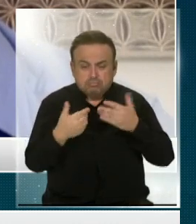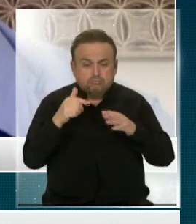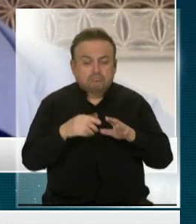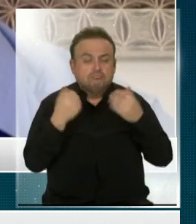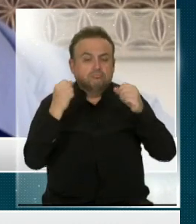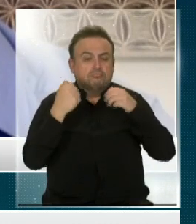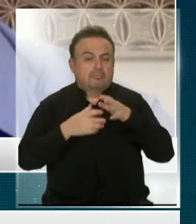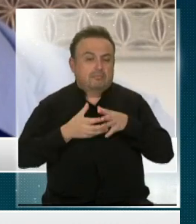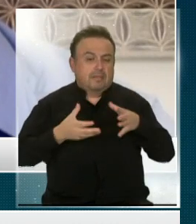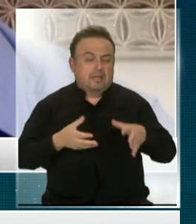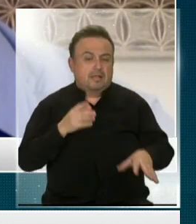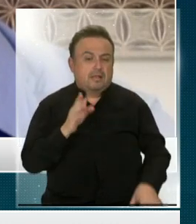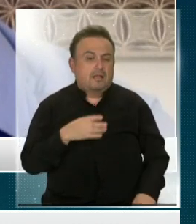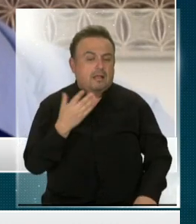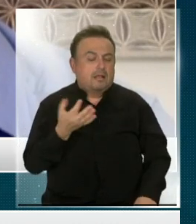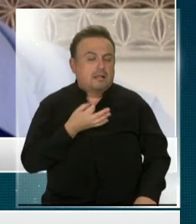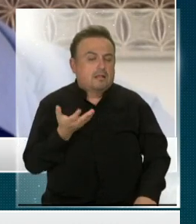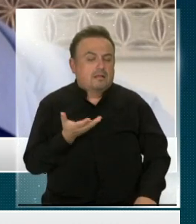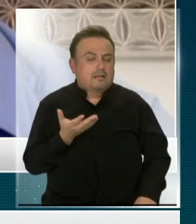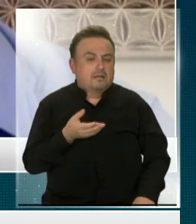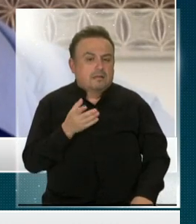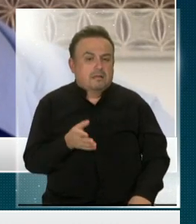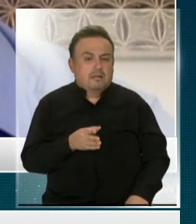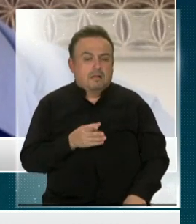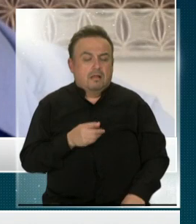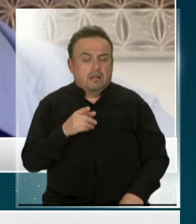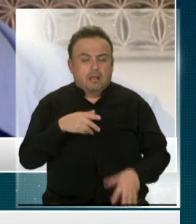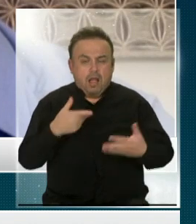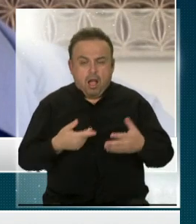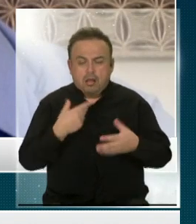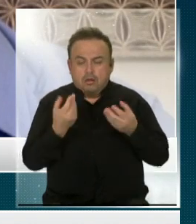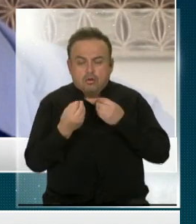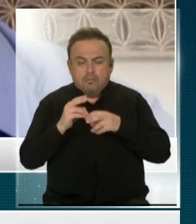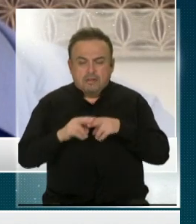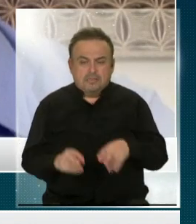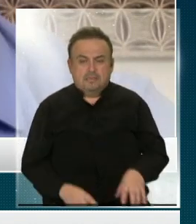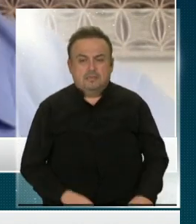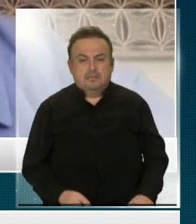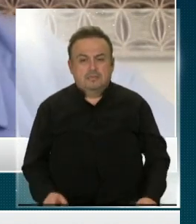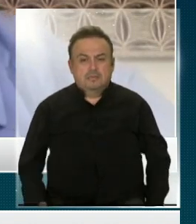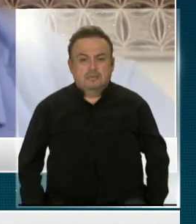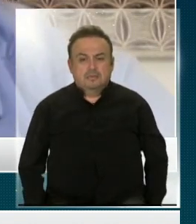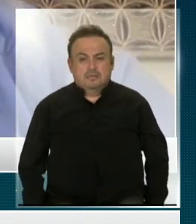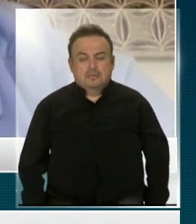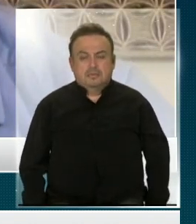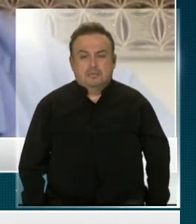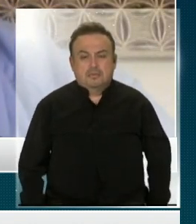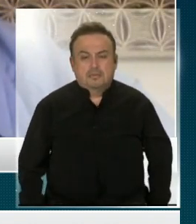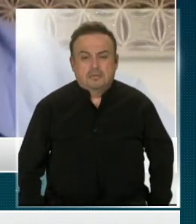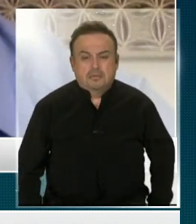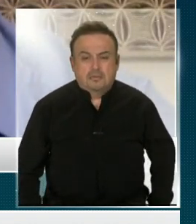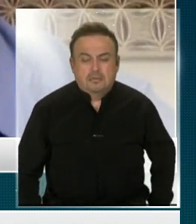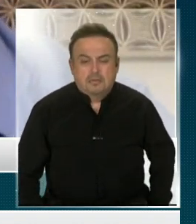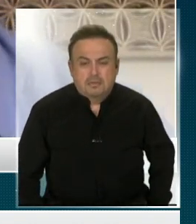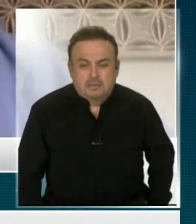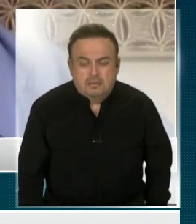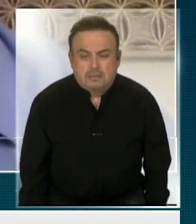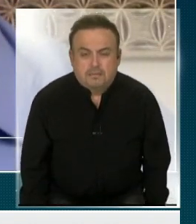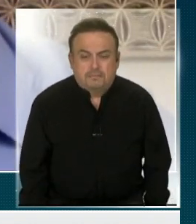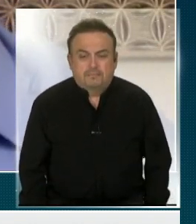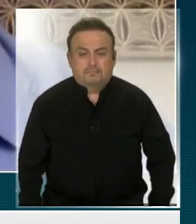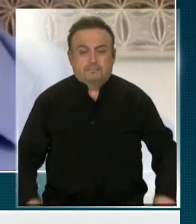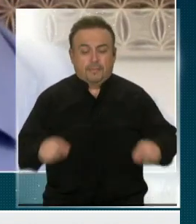ensayo más grande a ver si nos puede detallar cómo va a llevarse a cabo bueno estos son ensayos multicéntricos